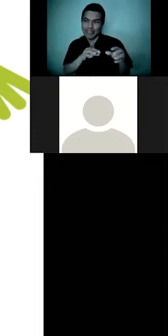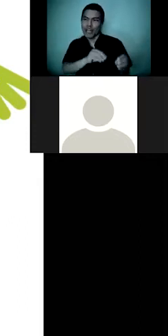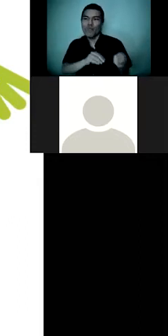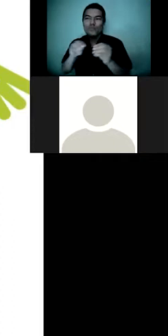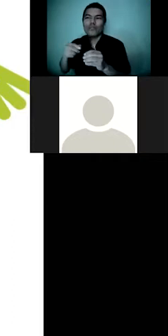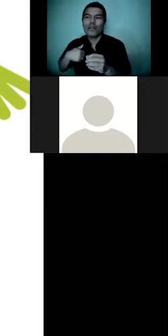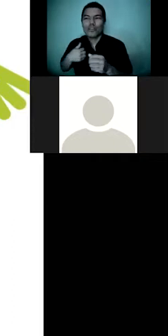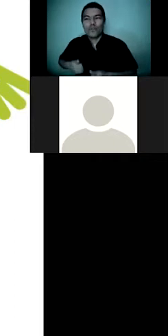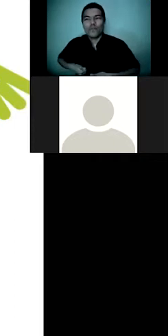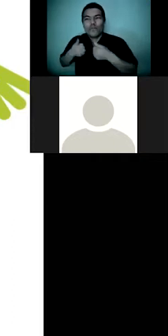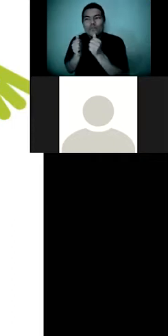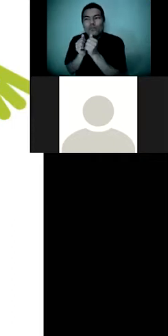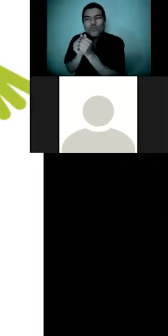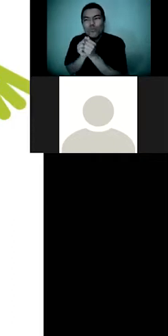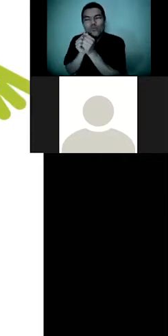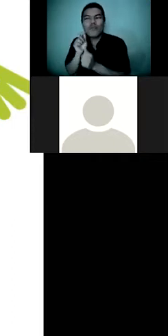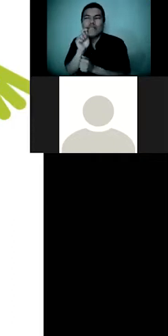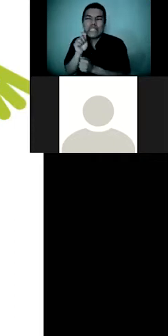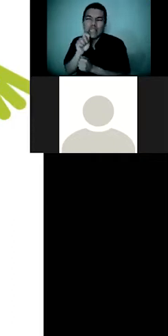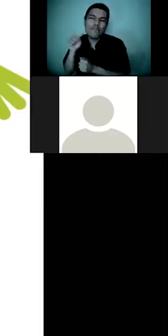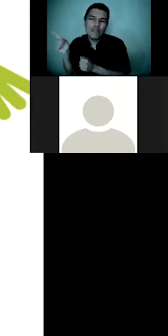mi mamá,